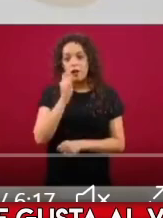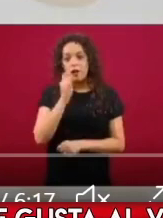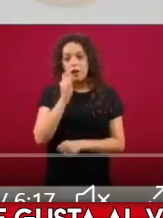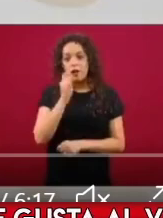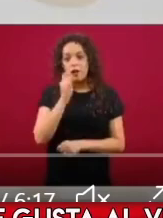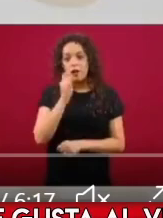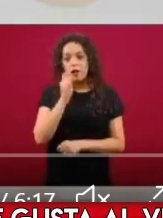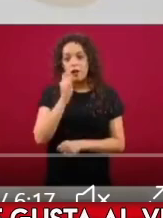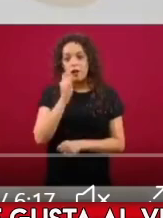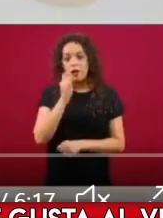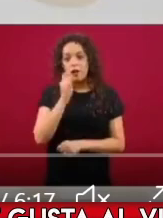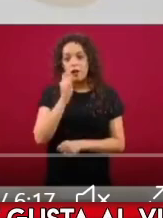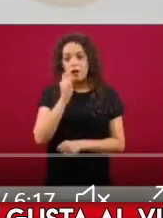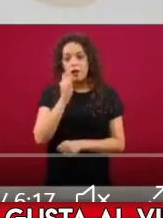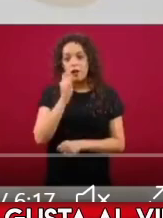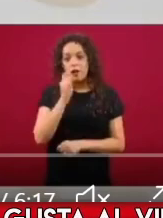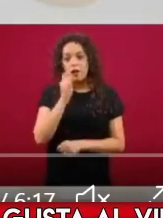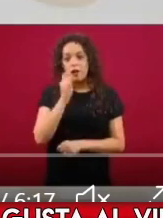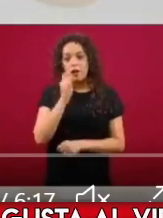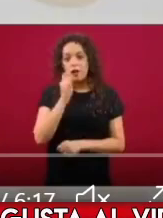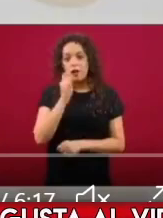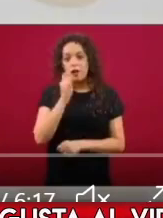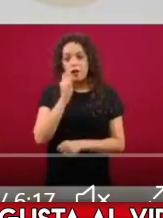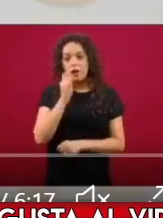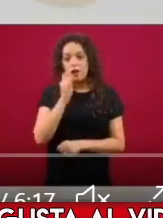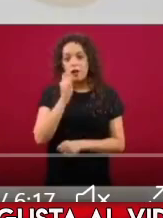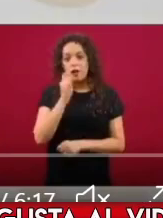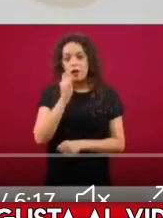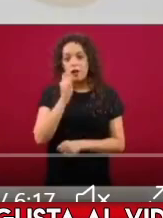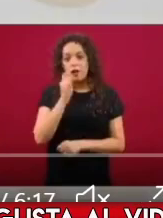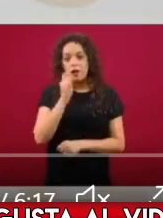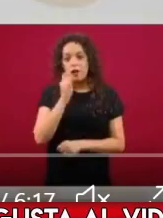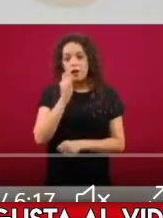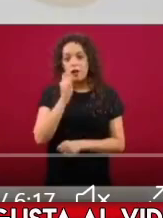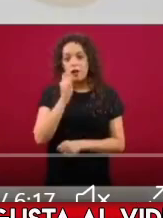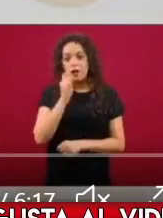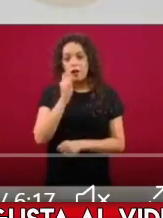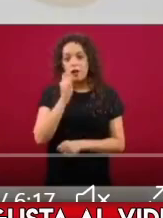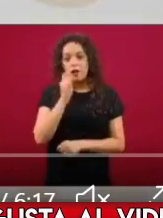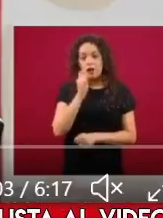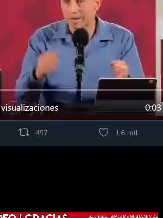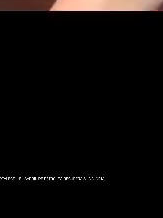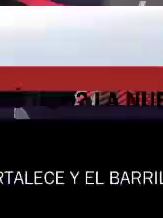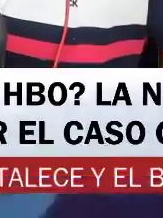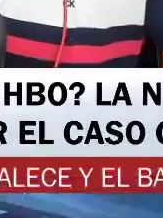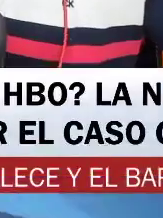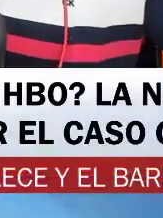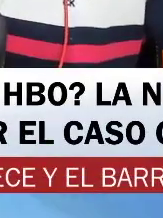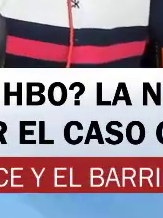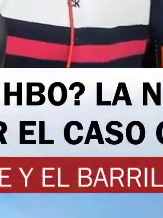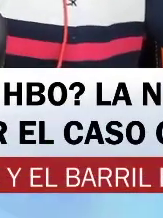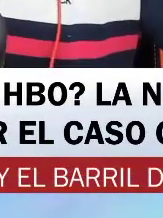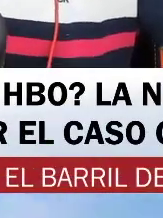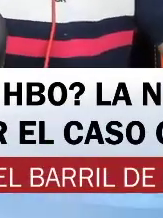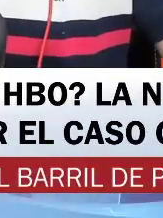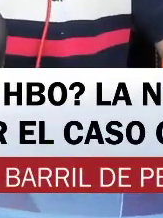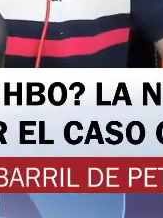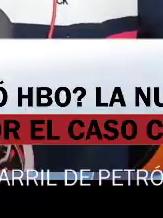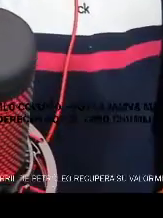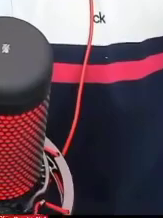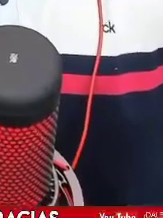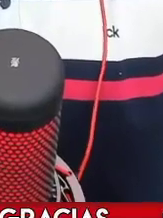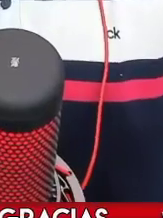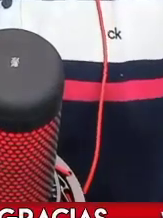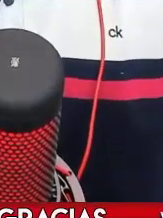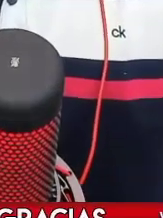capeando prosiguen se descubrió la cura porque gatel no quiere que el gobierno compre esos medicamentos el gobierno de méxico